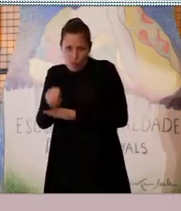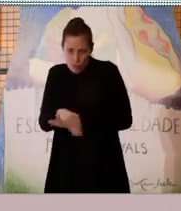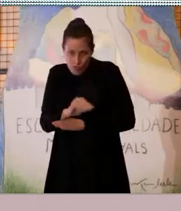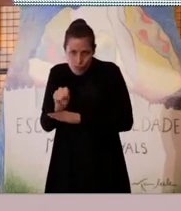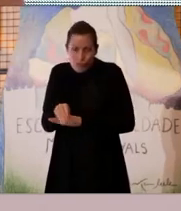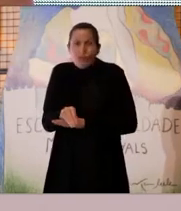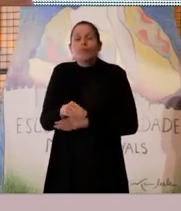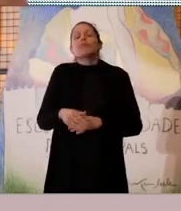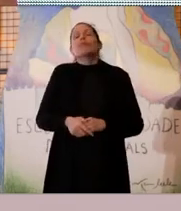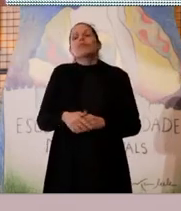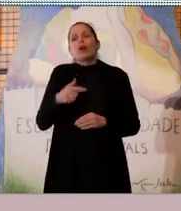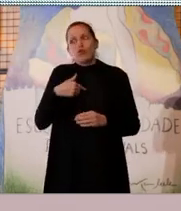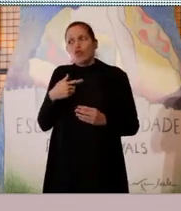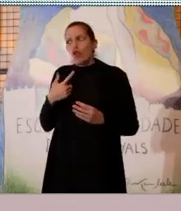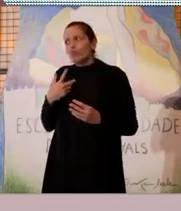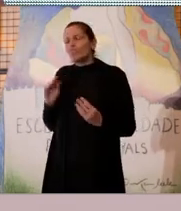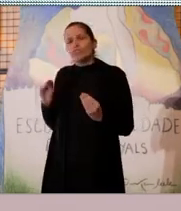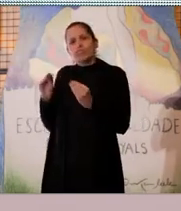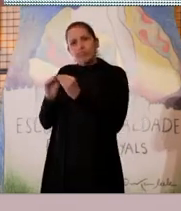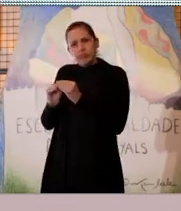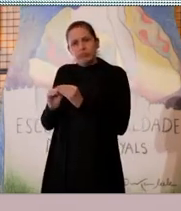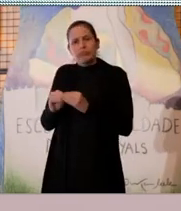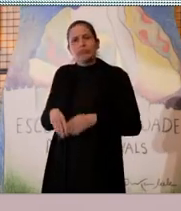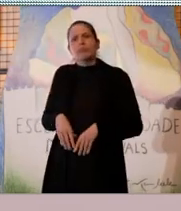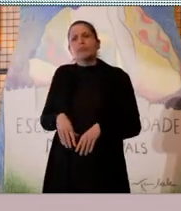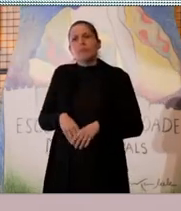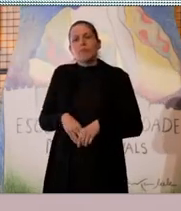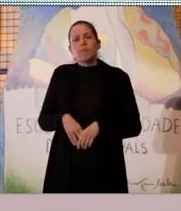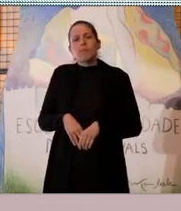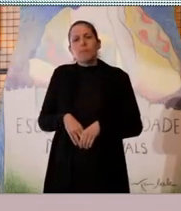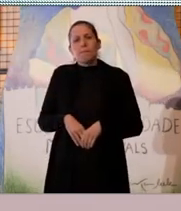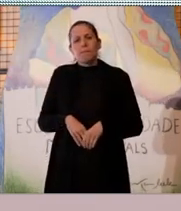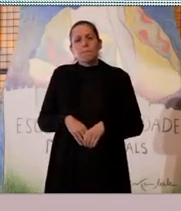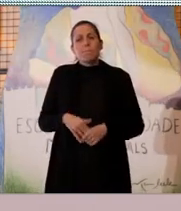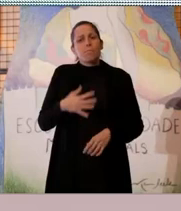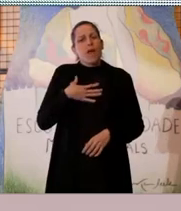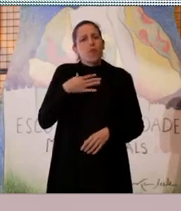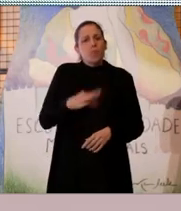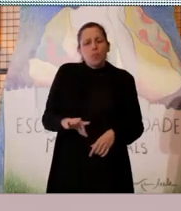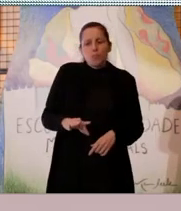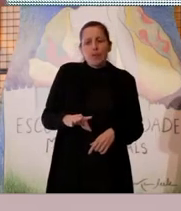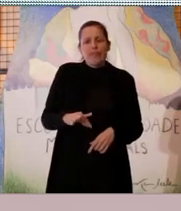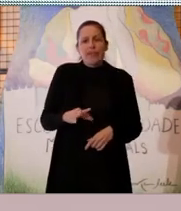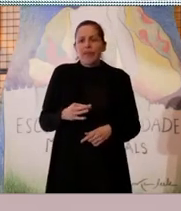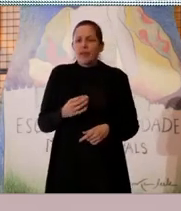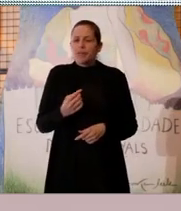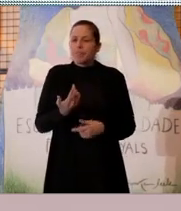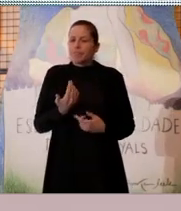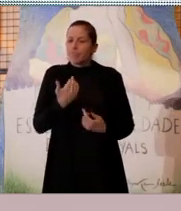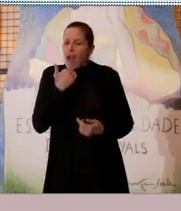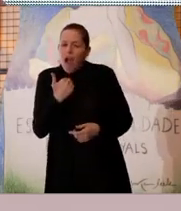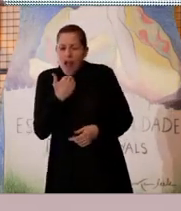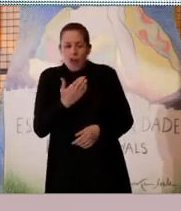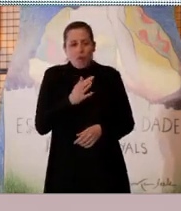lo que dices en cuanto a posición pero también por algún motivo no es que esté haciendo abogada del pero por algún